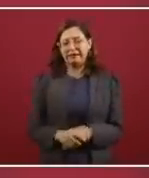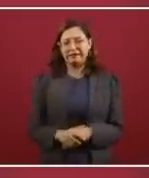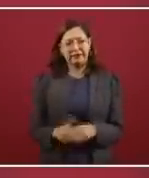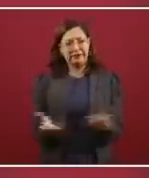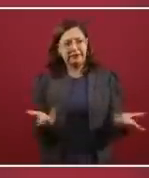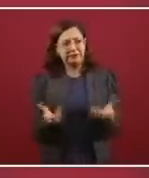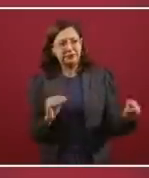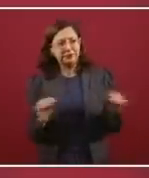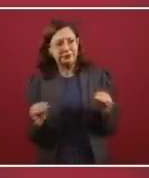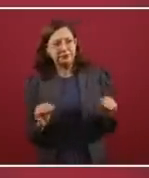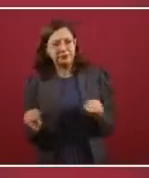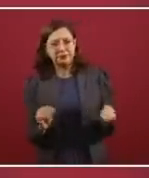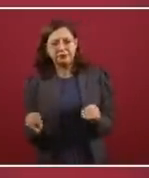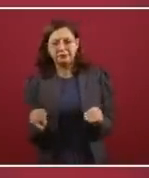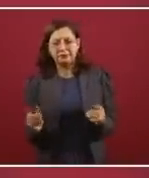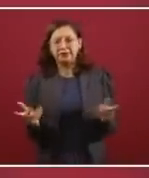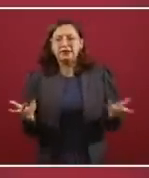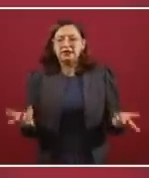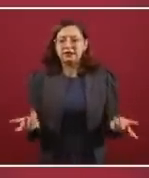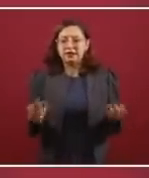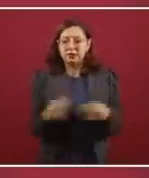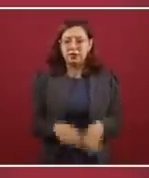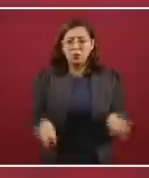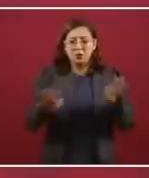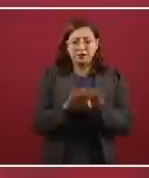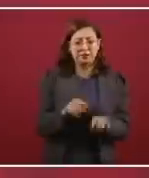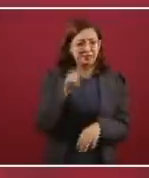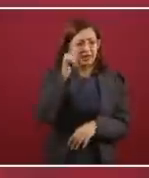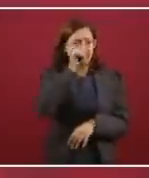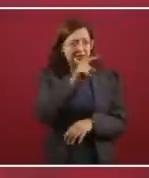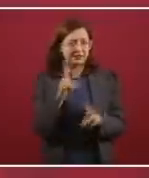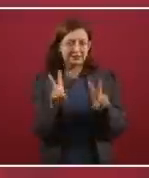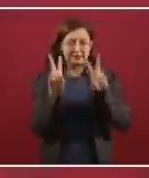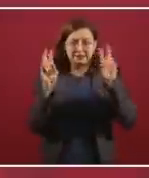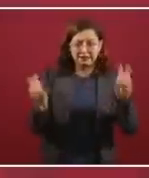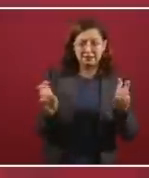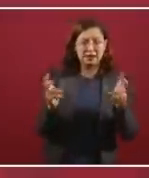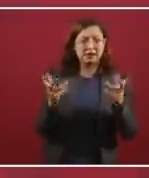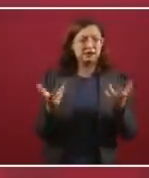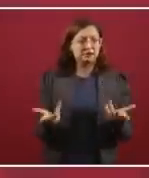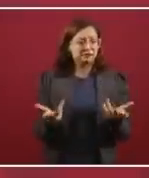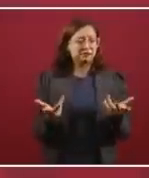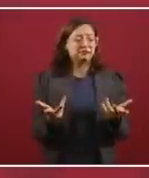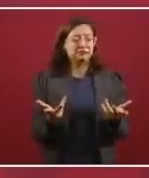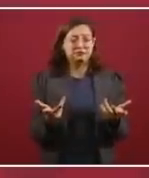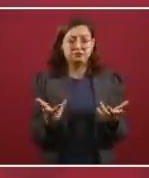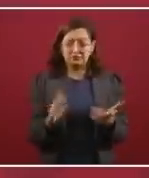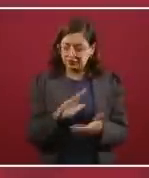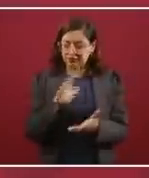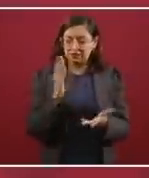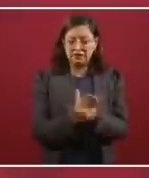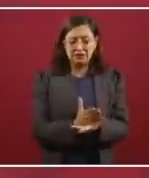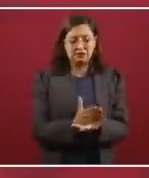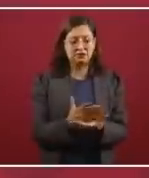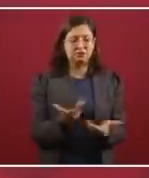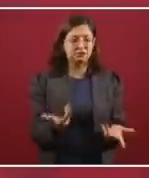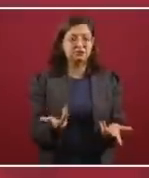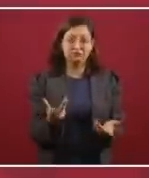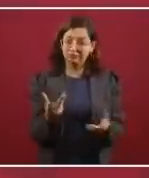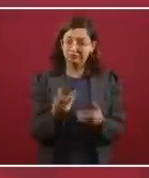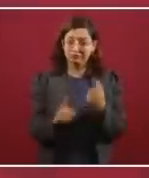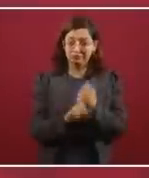Entonces, si se quiere congelar ese tráfico, pues los números que tú nos estás dando dan cuenta de la dimensión del problema que tenemos que